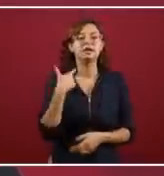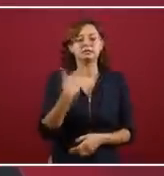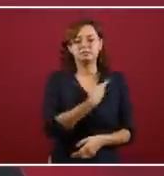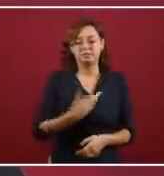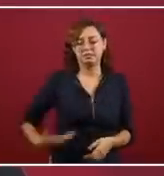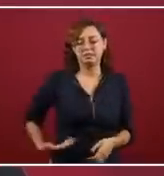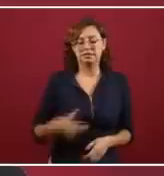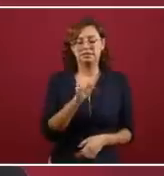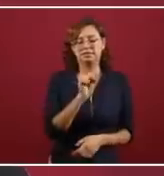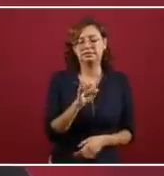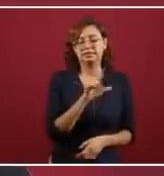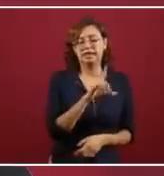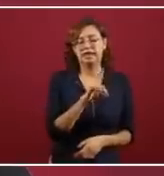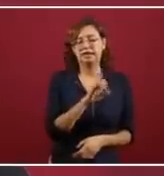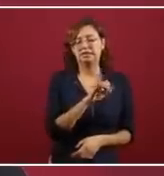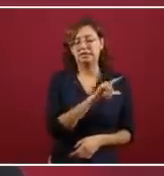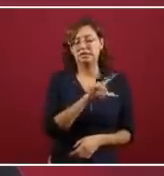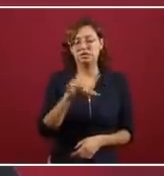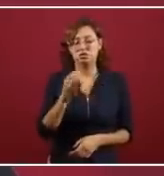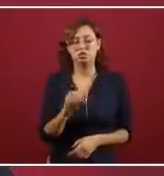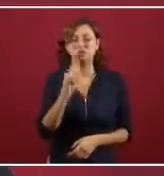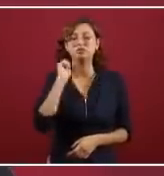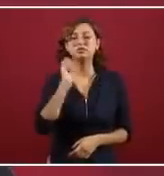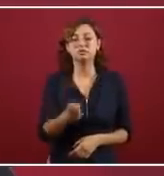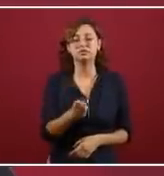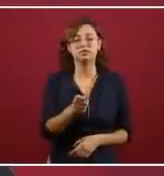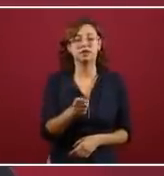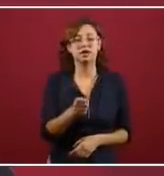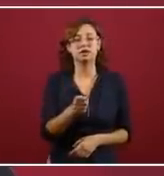las deudas privadas